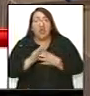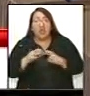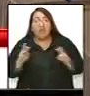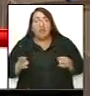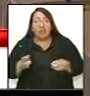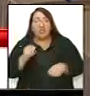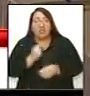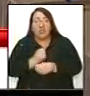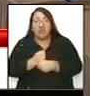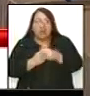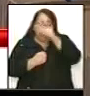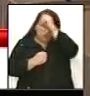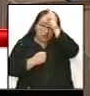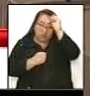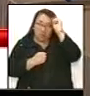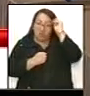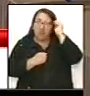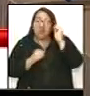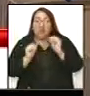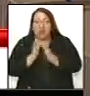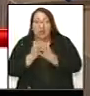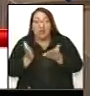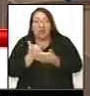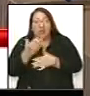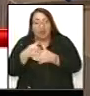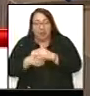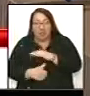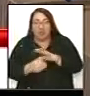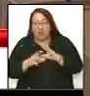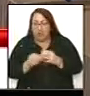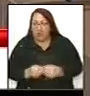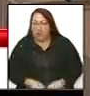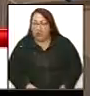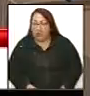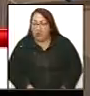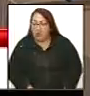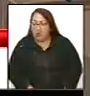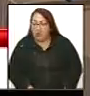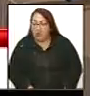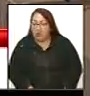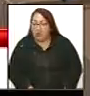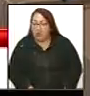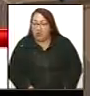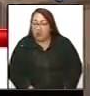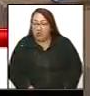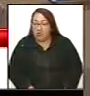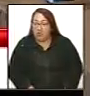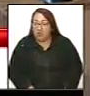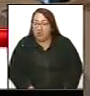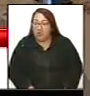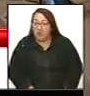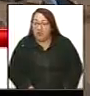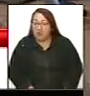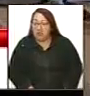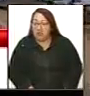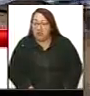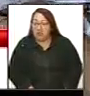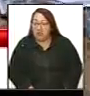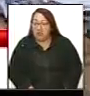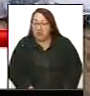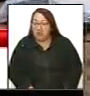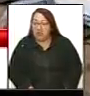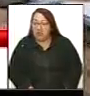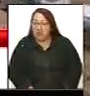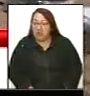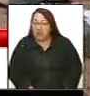educación básica regular y los textos escolares está dentro de iniciar primaria y secundaria. Entonces sería interesante que,